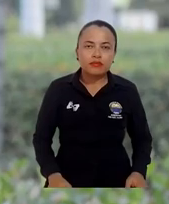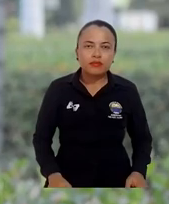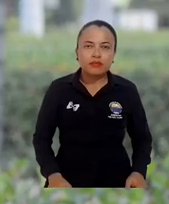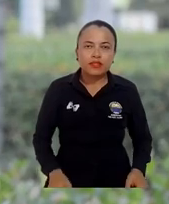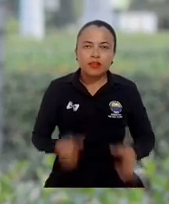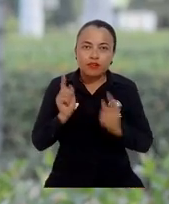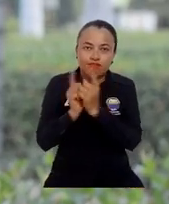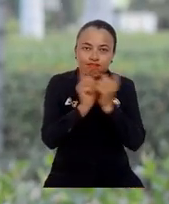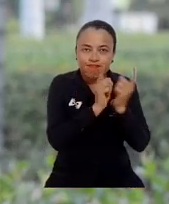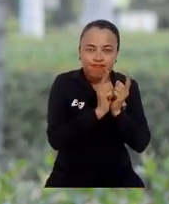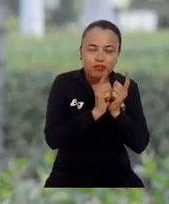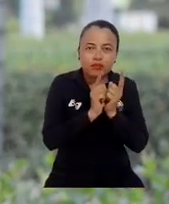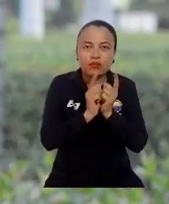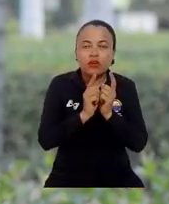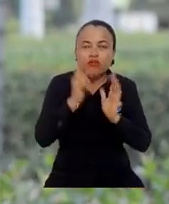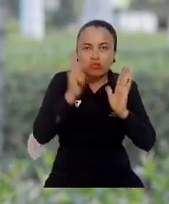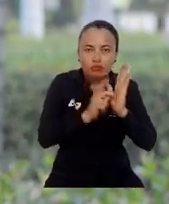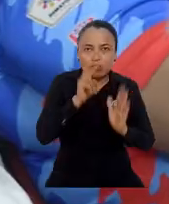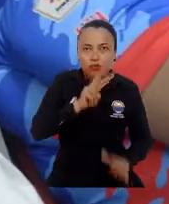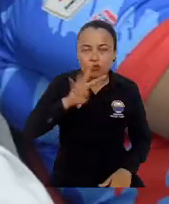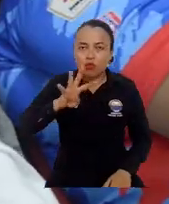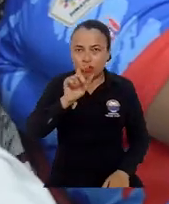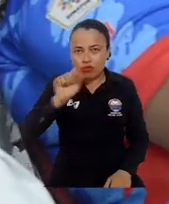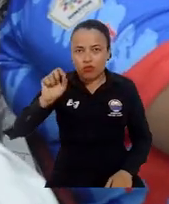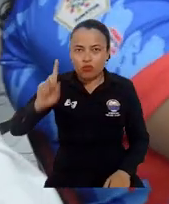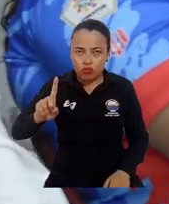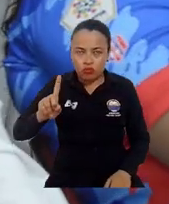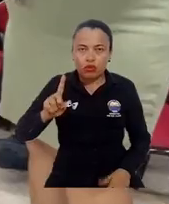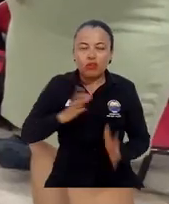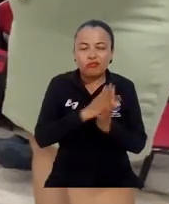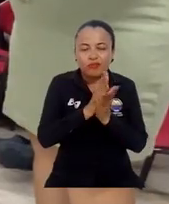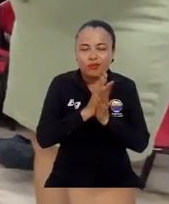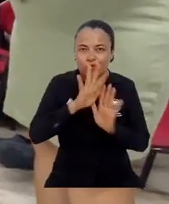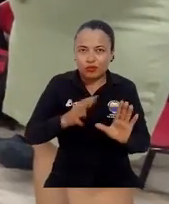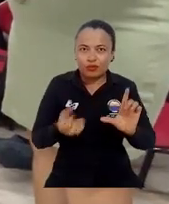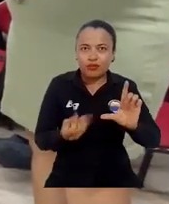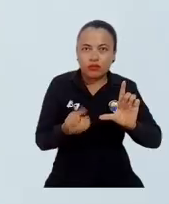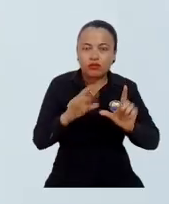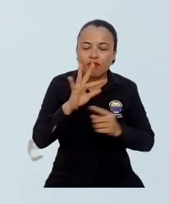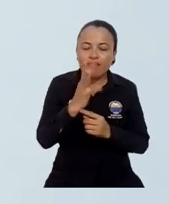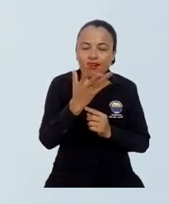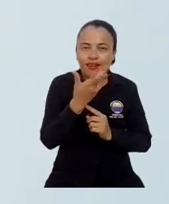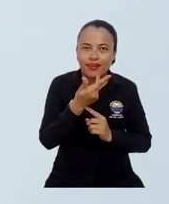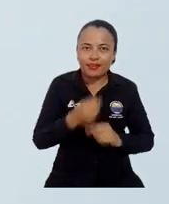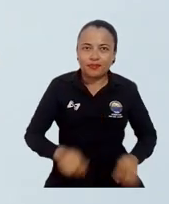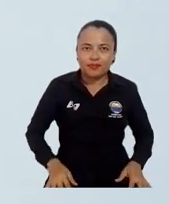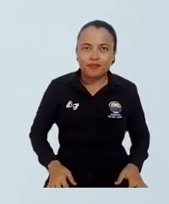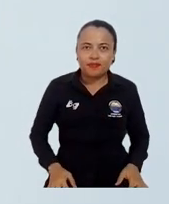nuestro encuentro de 2024 junio con el programa de Licenciatura en Artes.